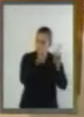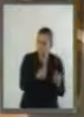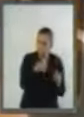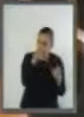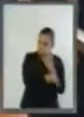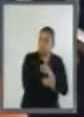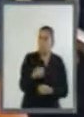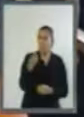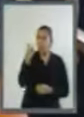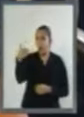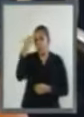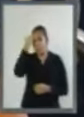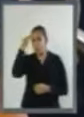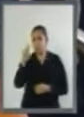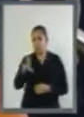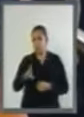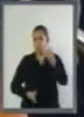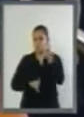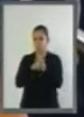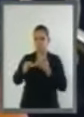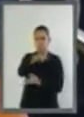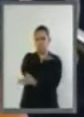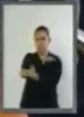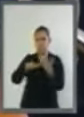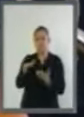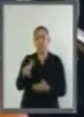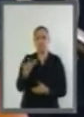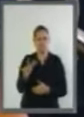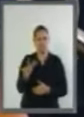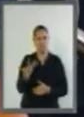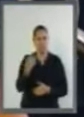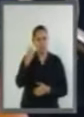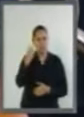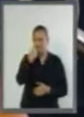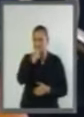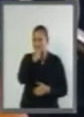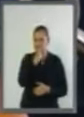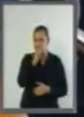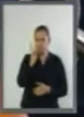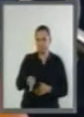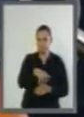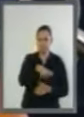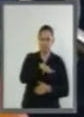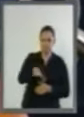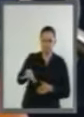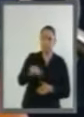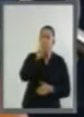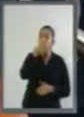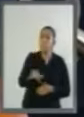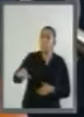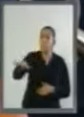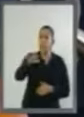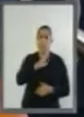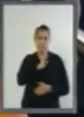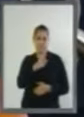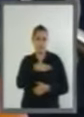nos solidarizamos con los hermanos españoles, con España, con una república con la que tenemos